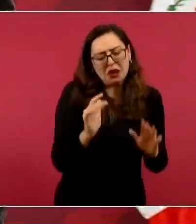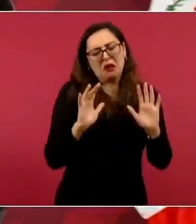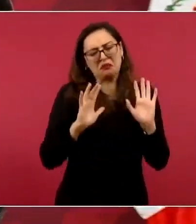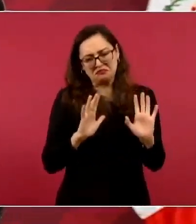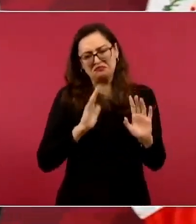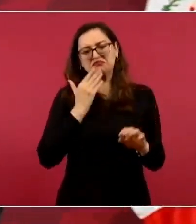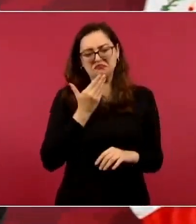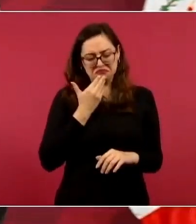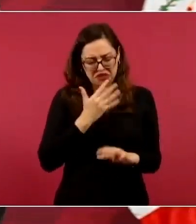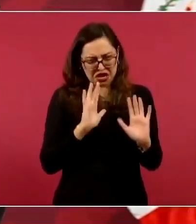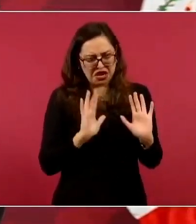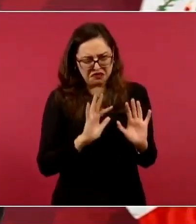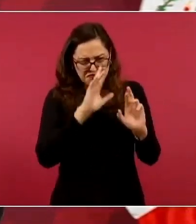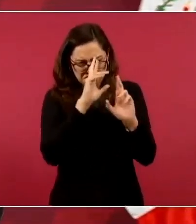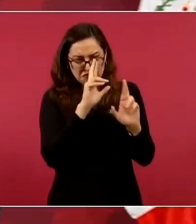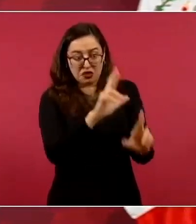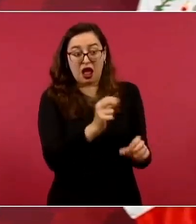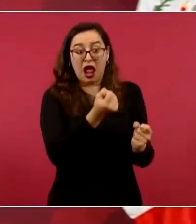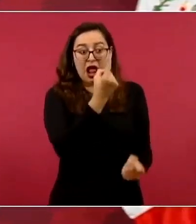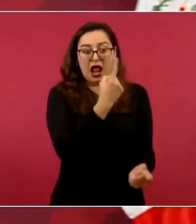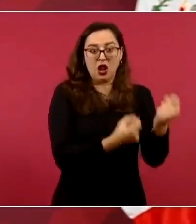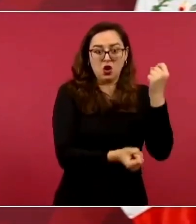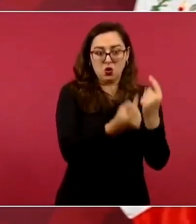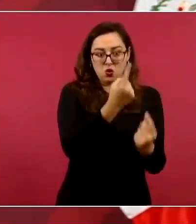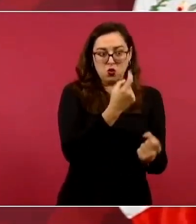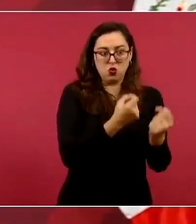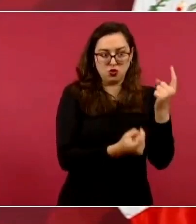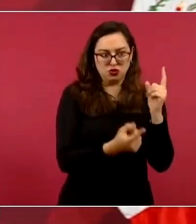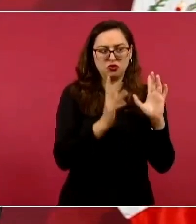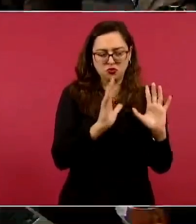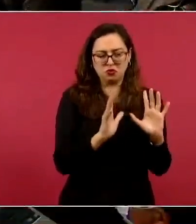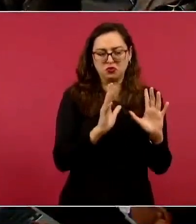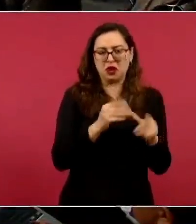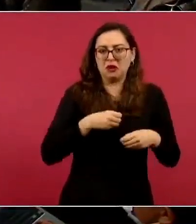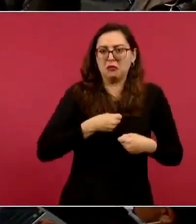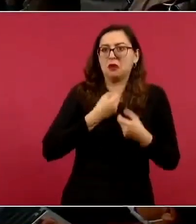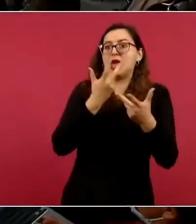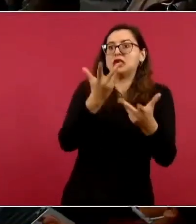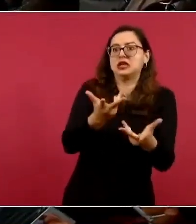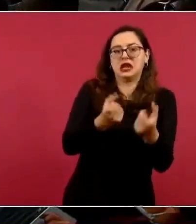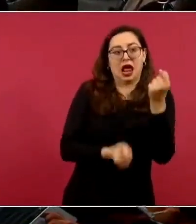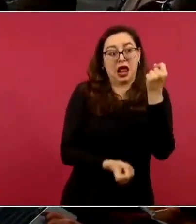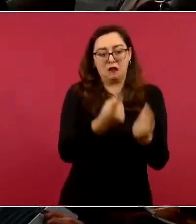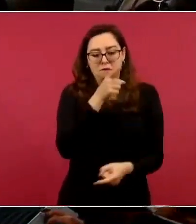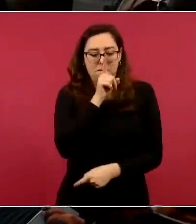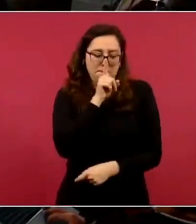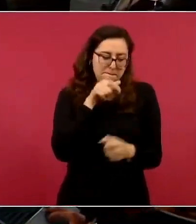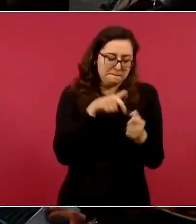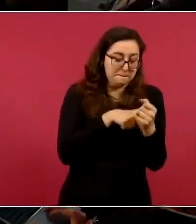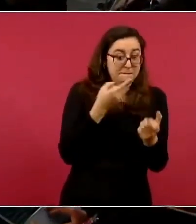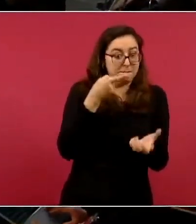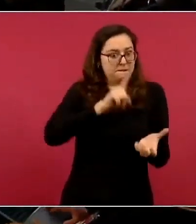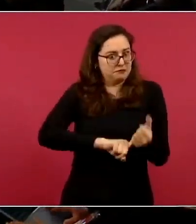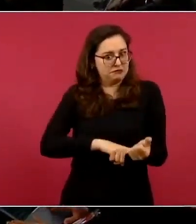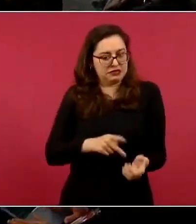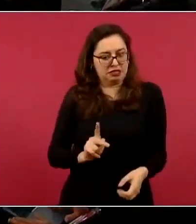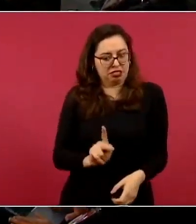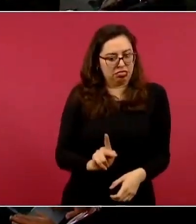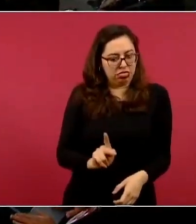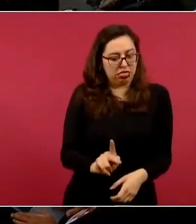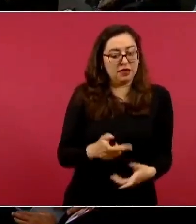pero de verdad no les cae bien el pueblo. No le tienen amor al